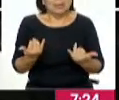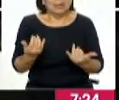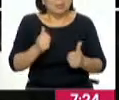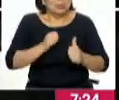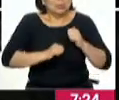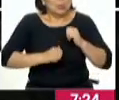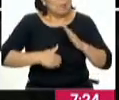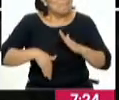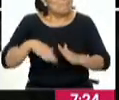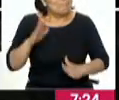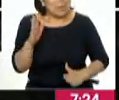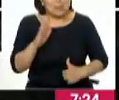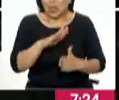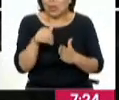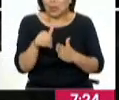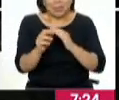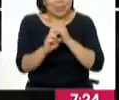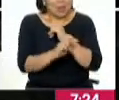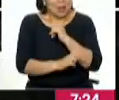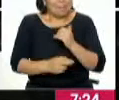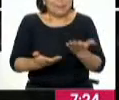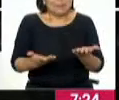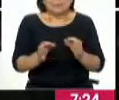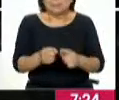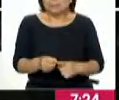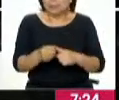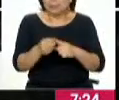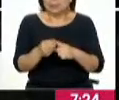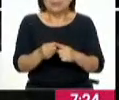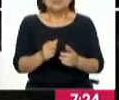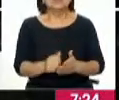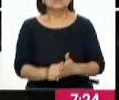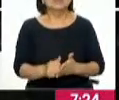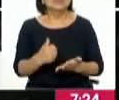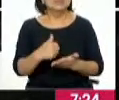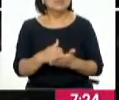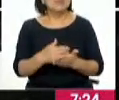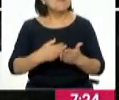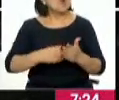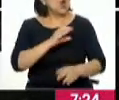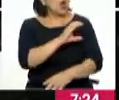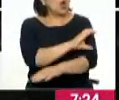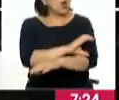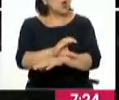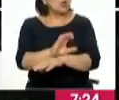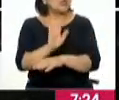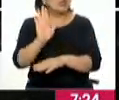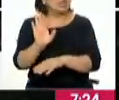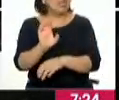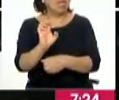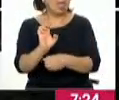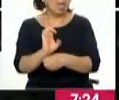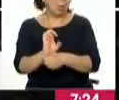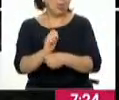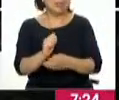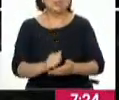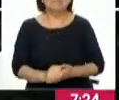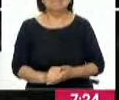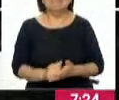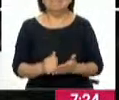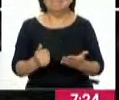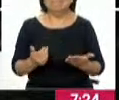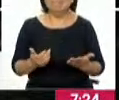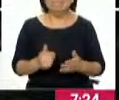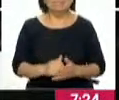afectado obviamente a todo el país y principalmente a las parte, a la región costa del Ecuador. Claro, lo que se señala es